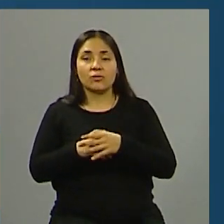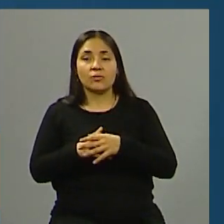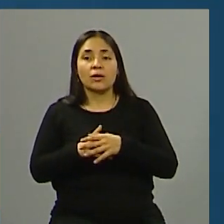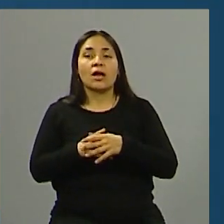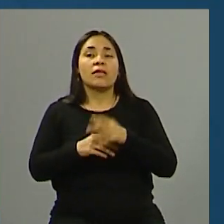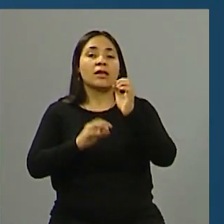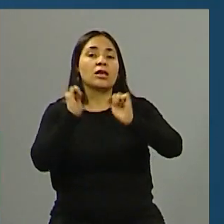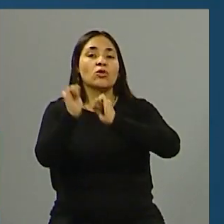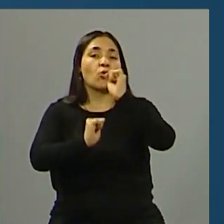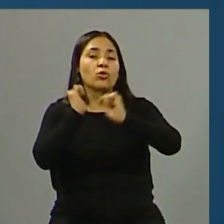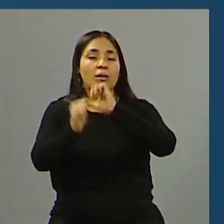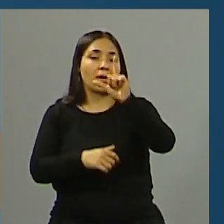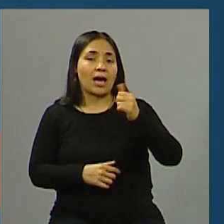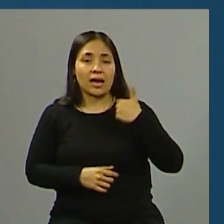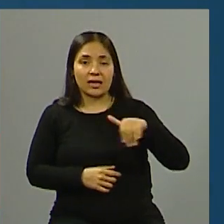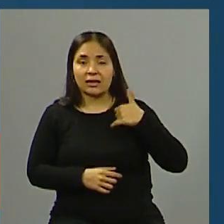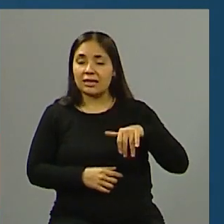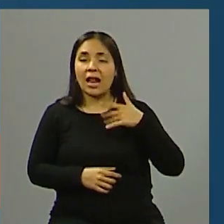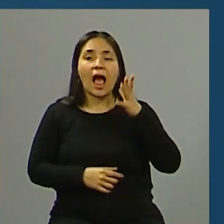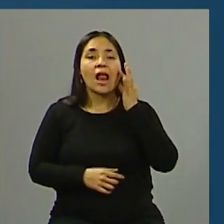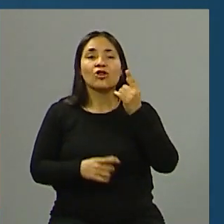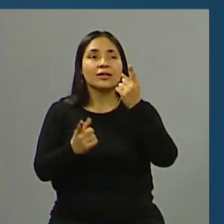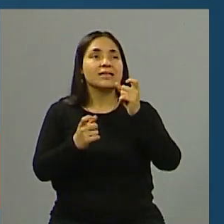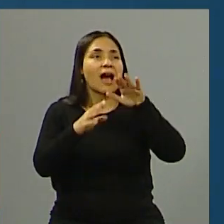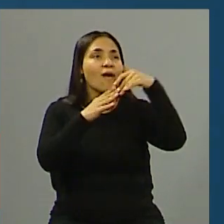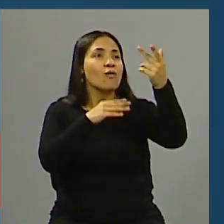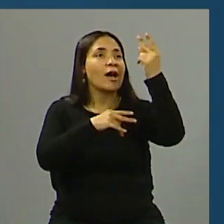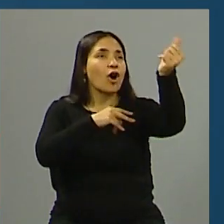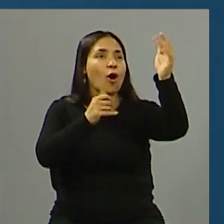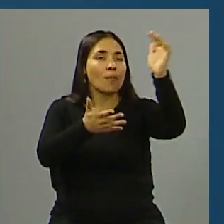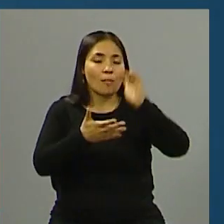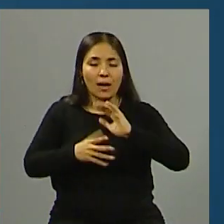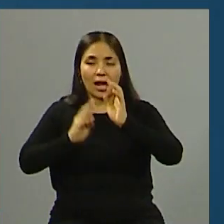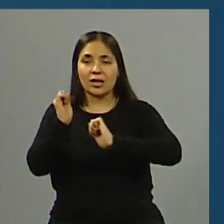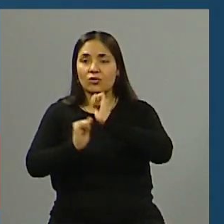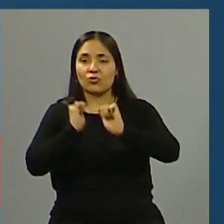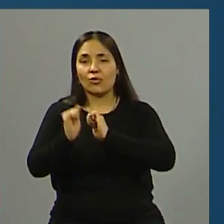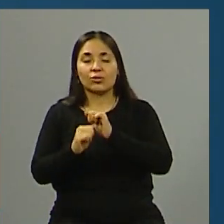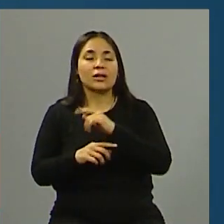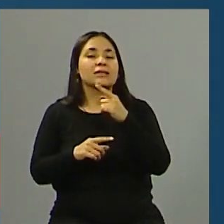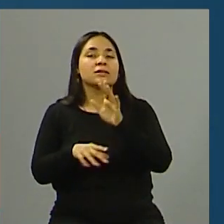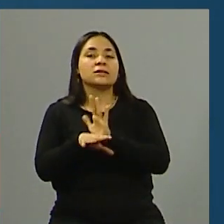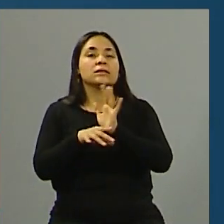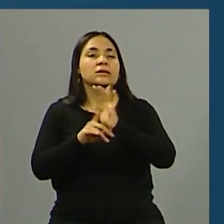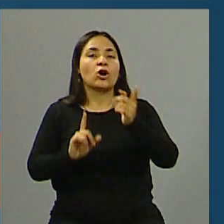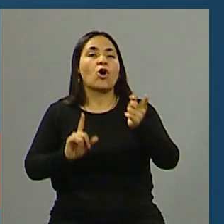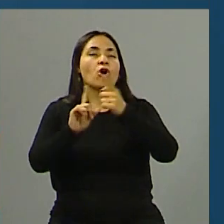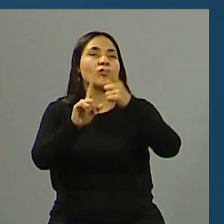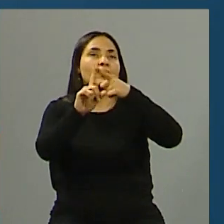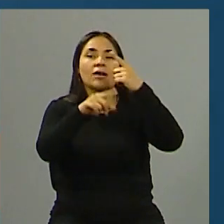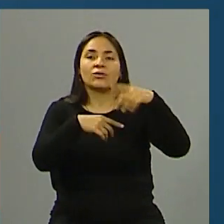de la industria argentina necesita algún insumo importado, y es toda una cadena, con lo cual